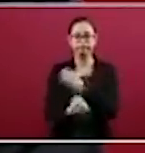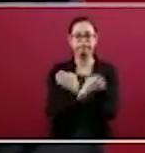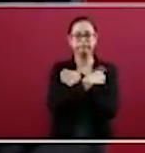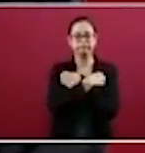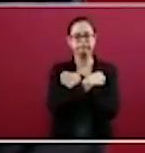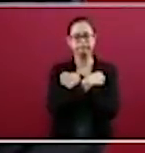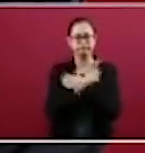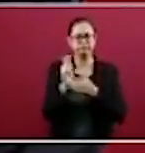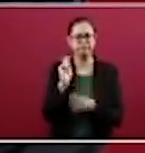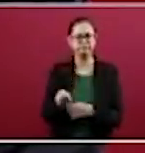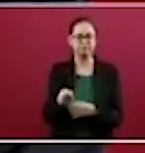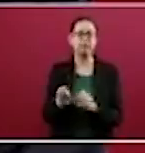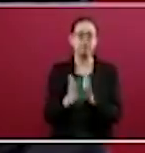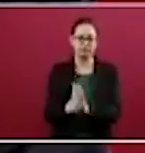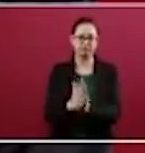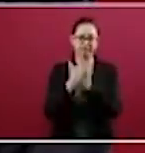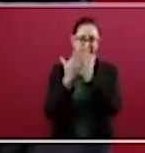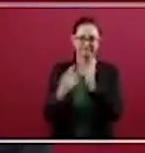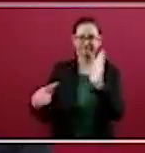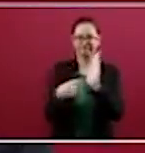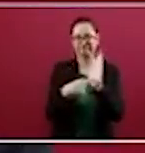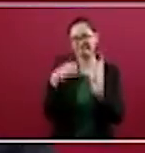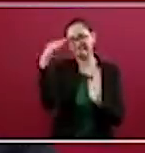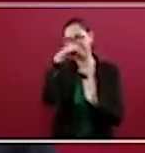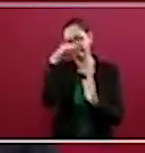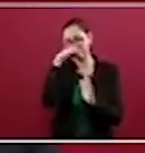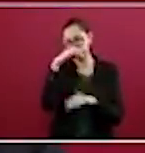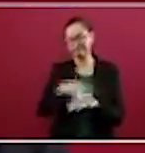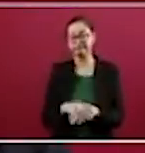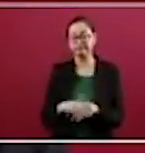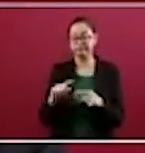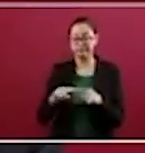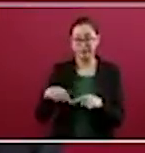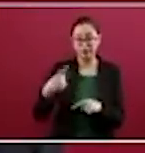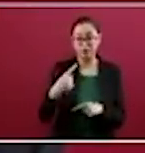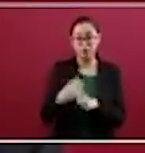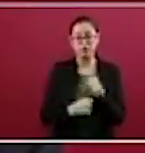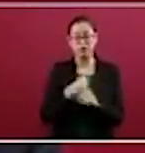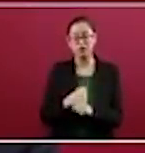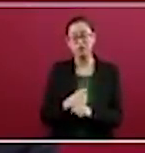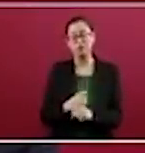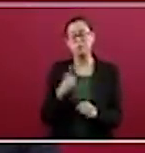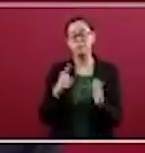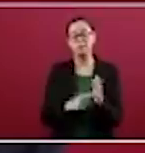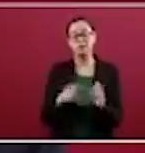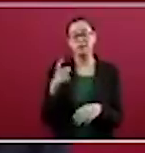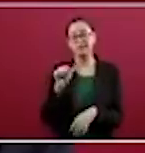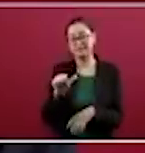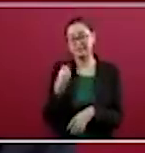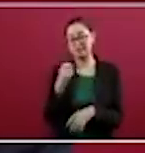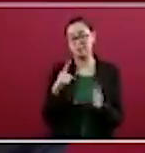libro de texto gratuito. Menos de un año después, el 16 de enero de 1960,